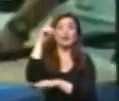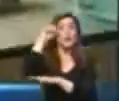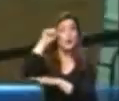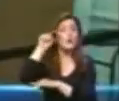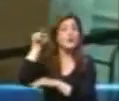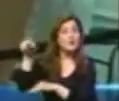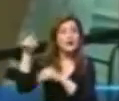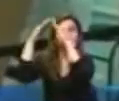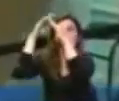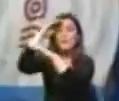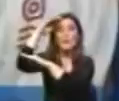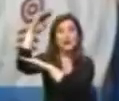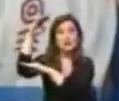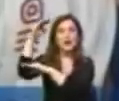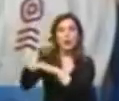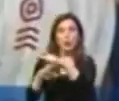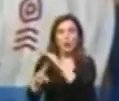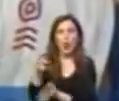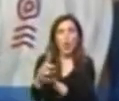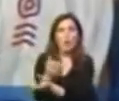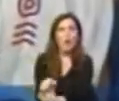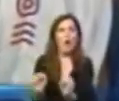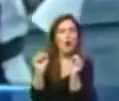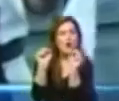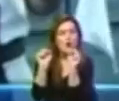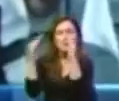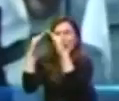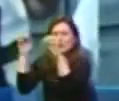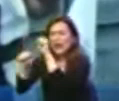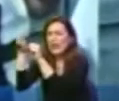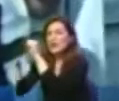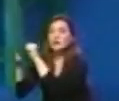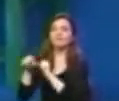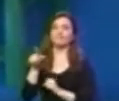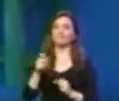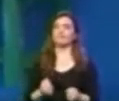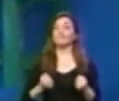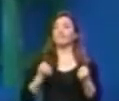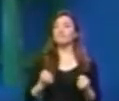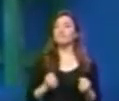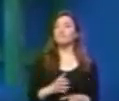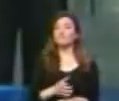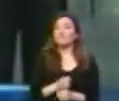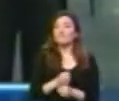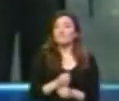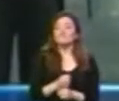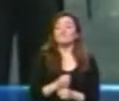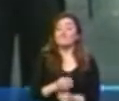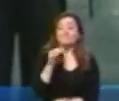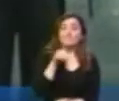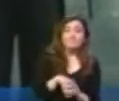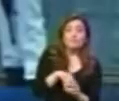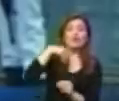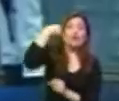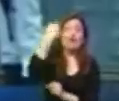terrorista perpetrado contra el comando de San Lorenzo. Precisamente por ese hecho que la seguridad se ha reforzado al interior y exterior de los 29